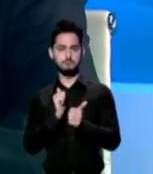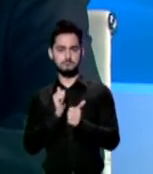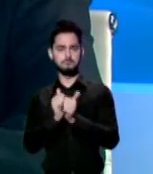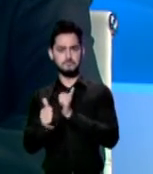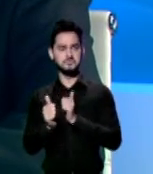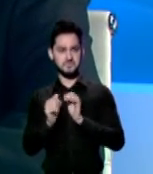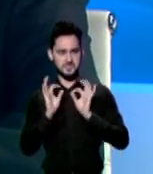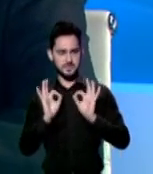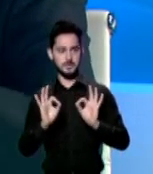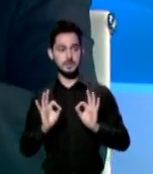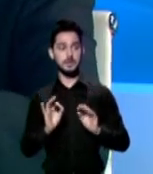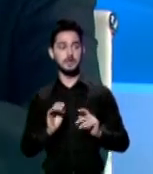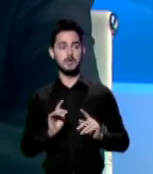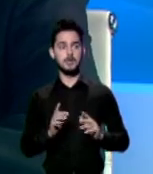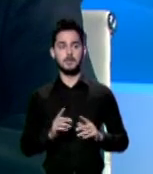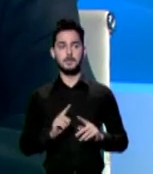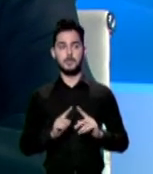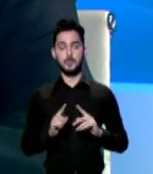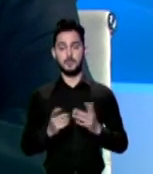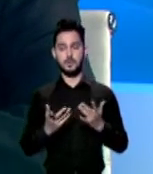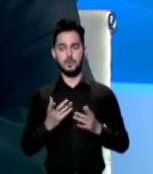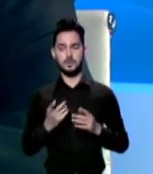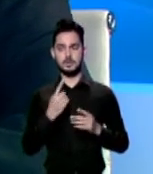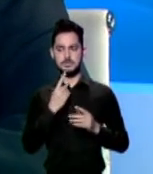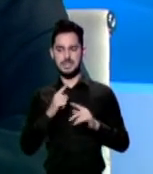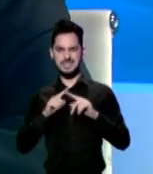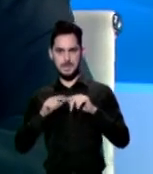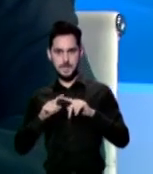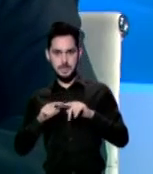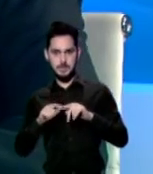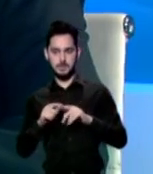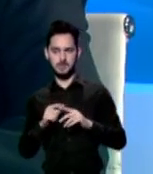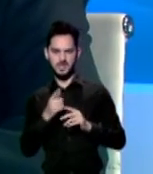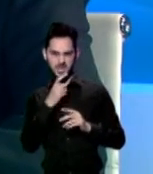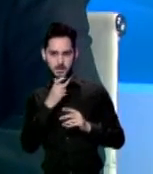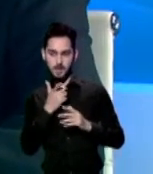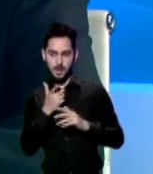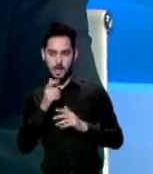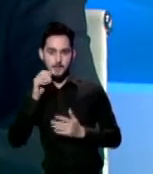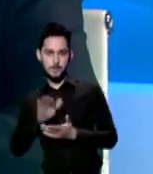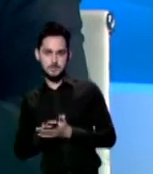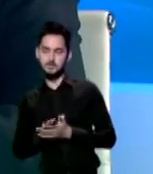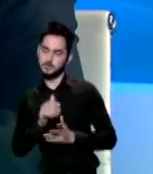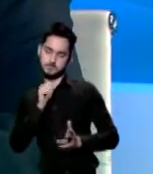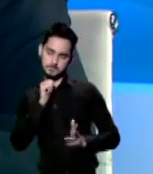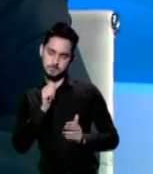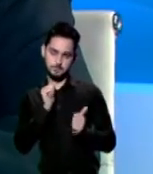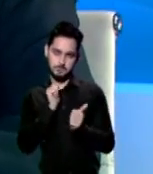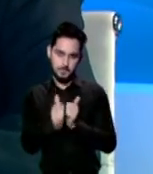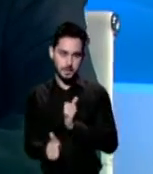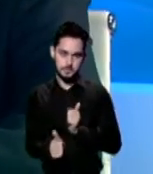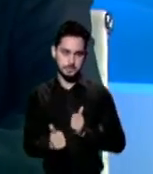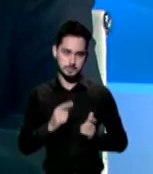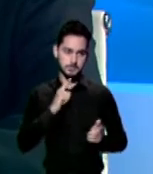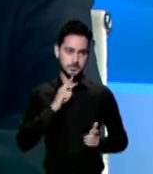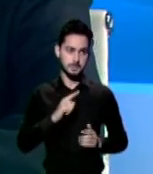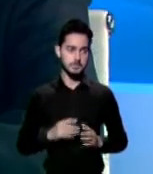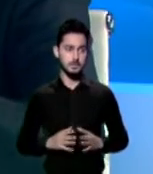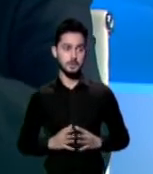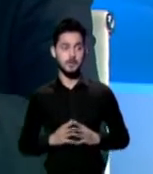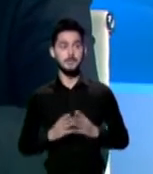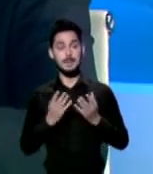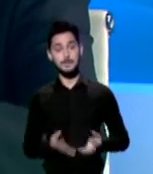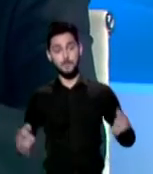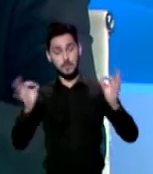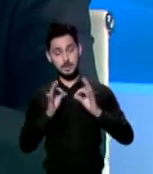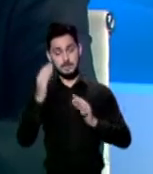tengo un dependiente, ¿quién es? Mi esposa. Pues la persona no cualifica como dependiente, ¿no? La fecha de nacimiento. La fecha de nacimiento es bien